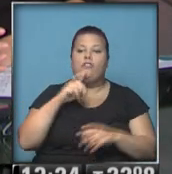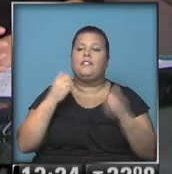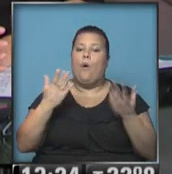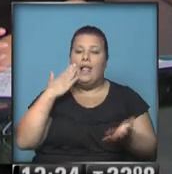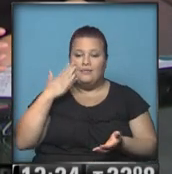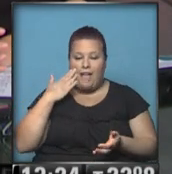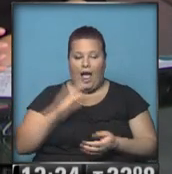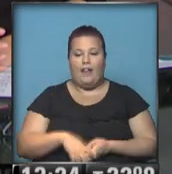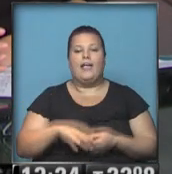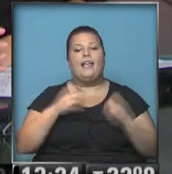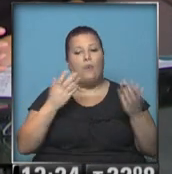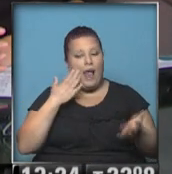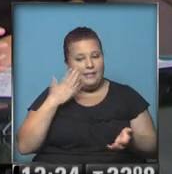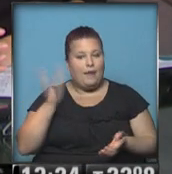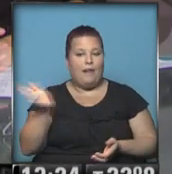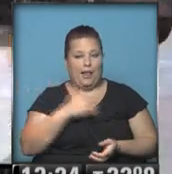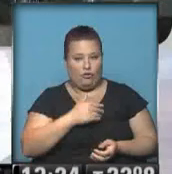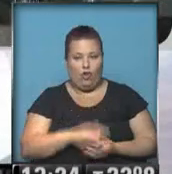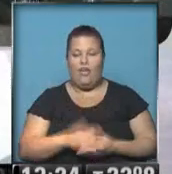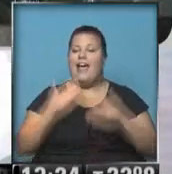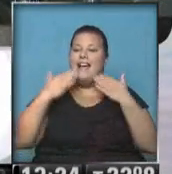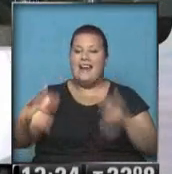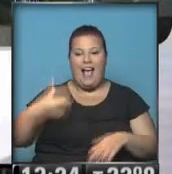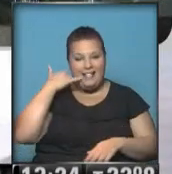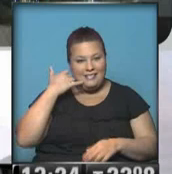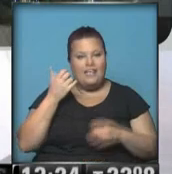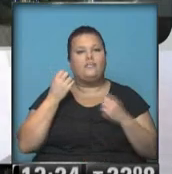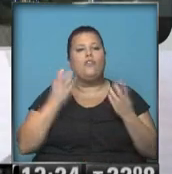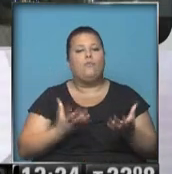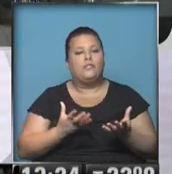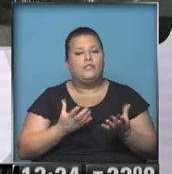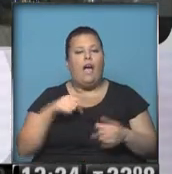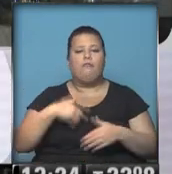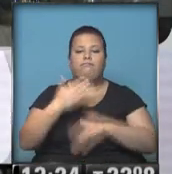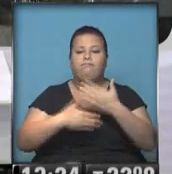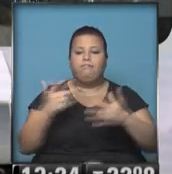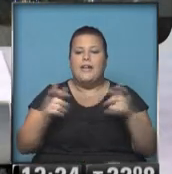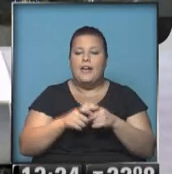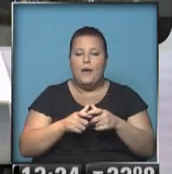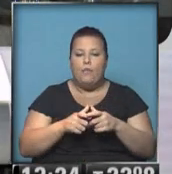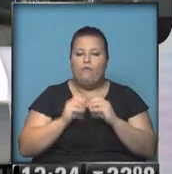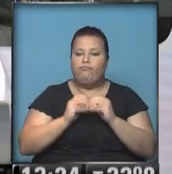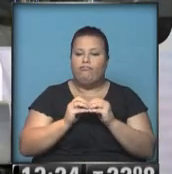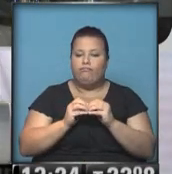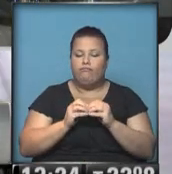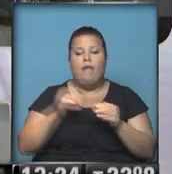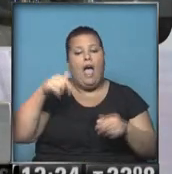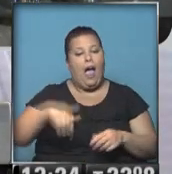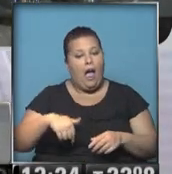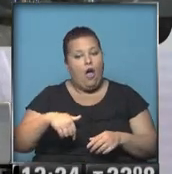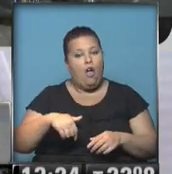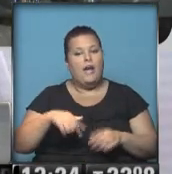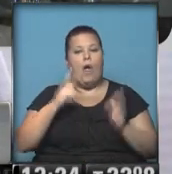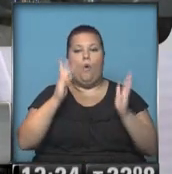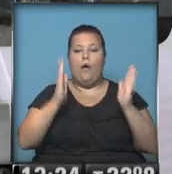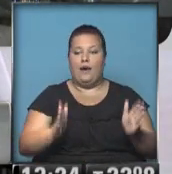Buenas tardes. ¿Qué tal? Buenas tardes para todos. Gracias por atendernos, Augusto. ¿Cómo se está desarrollando este foro? Bueno, estamos en la